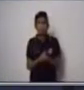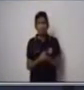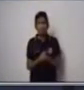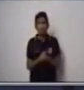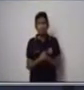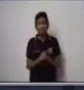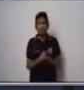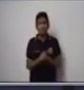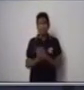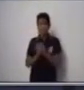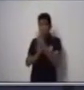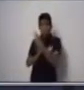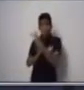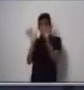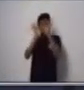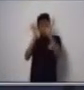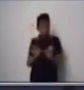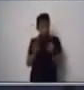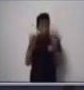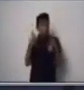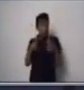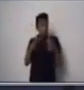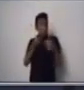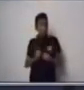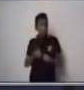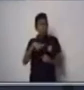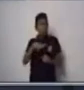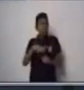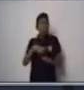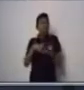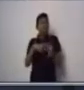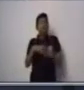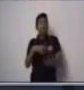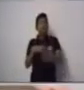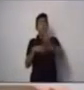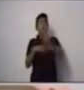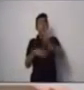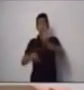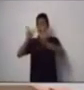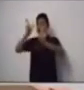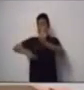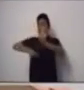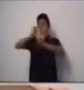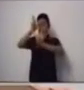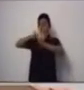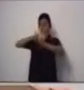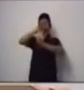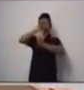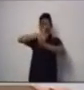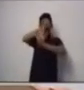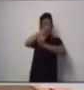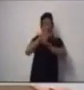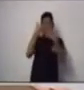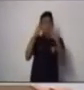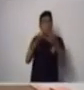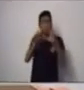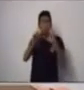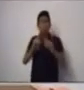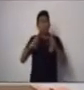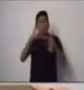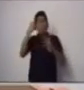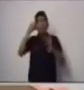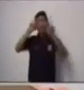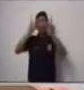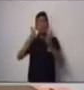y de esta manera vamos a obtener cuatro columnas y así y así se va formando nuestro ropero o